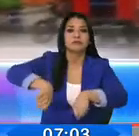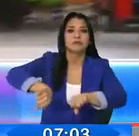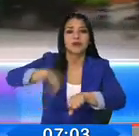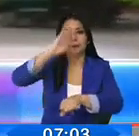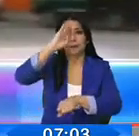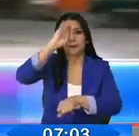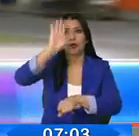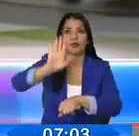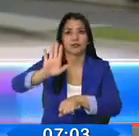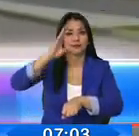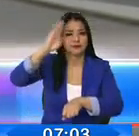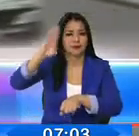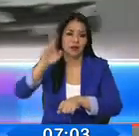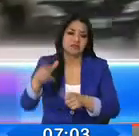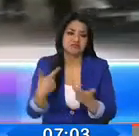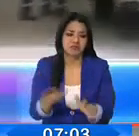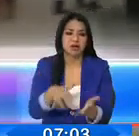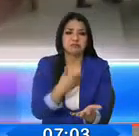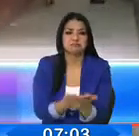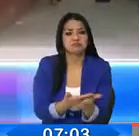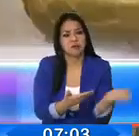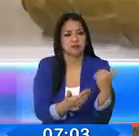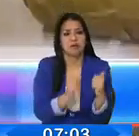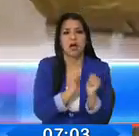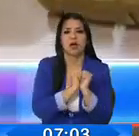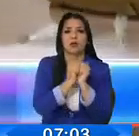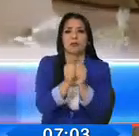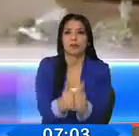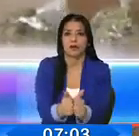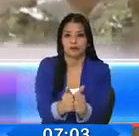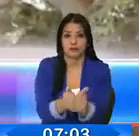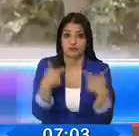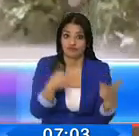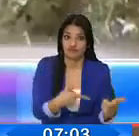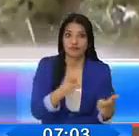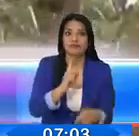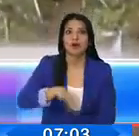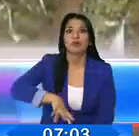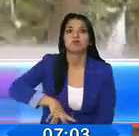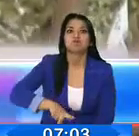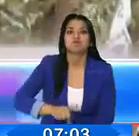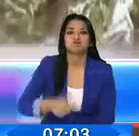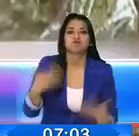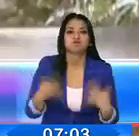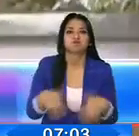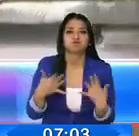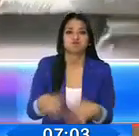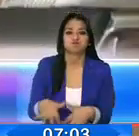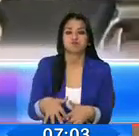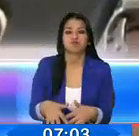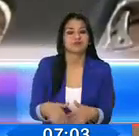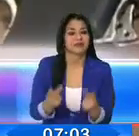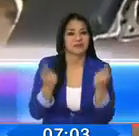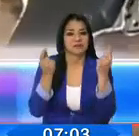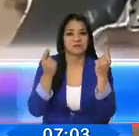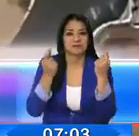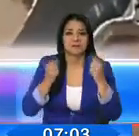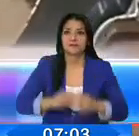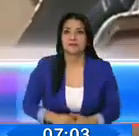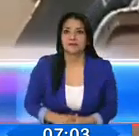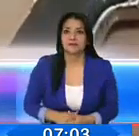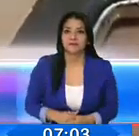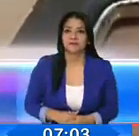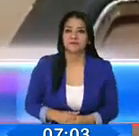a bordo de una moto, quien, al contrario de custodiarlo, lo habría entregado en bandeja de plata a